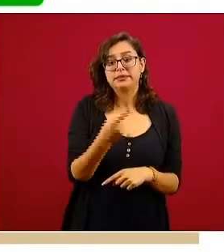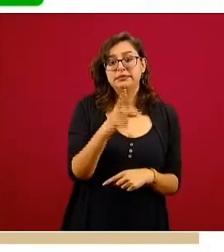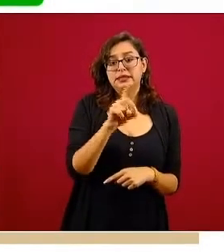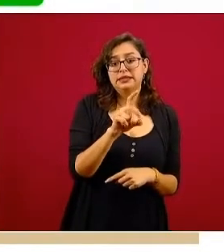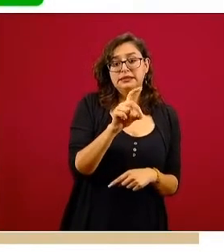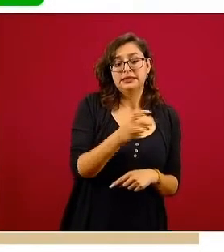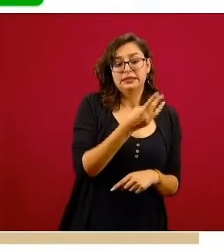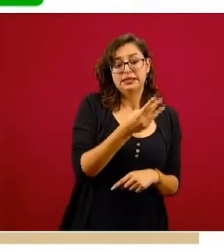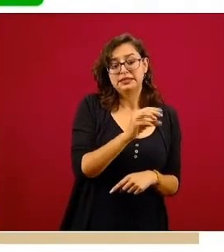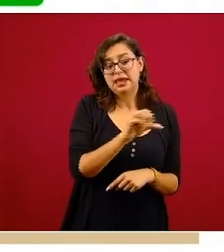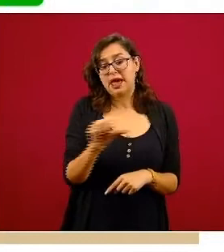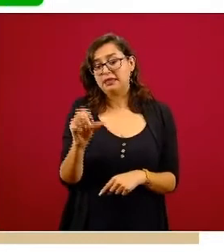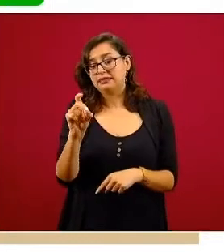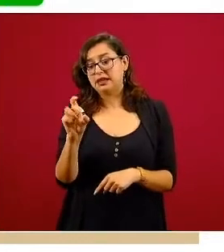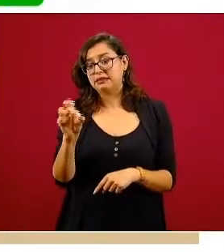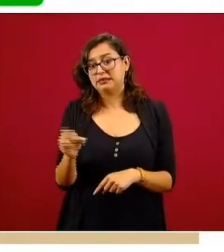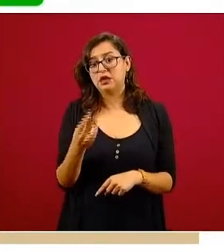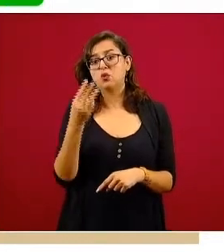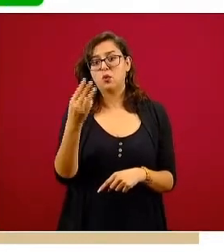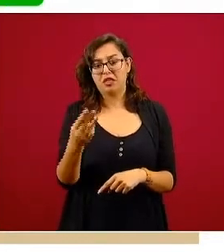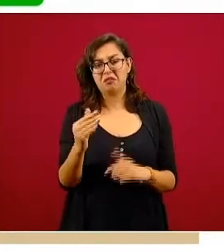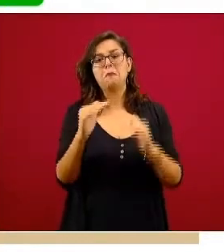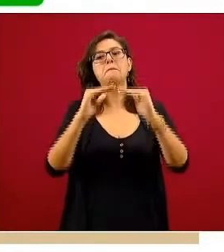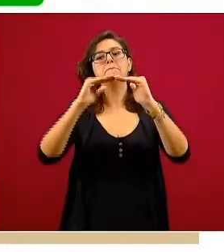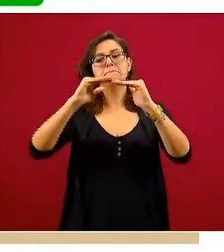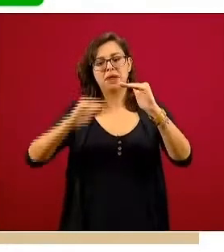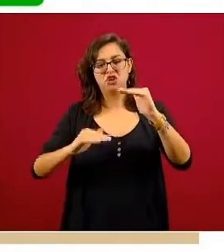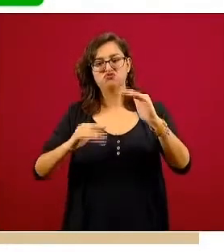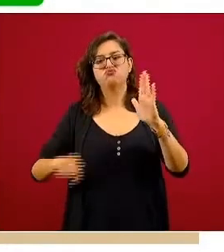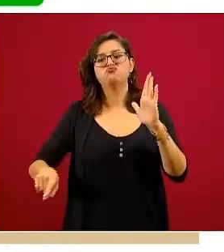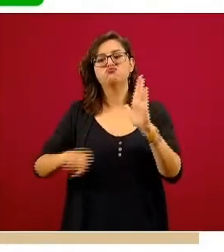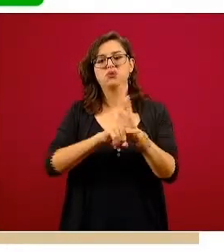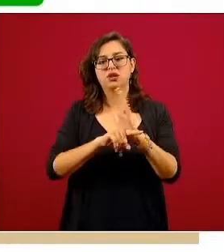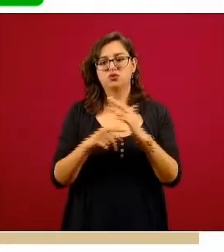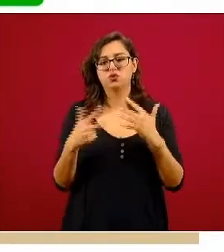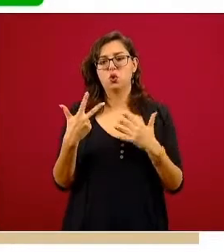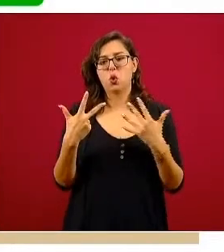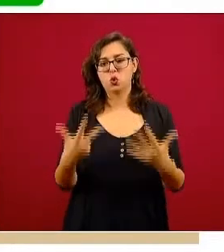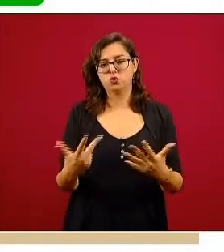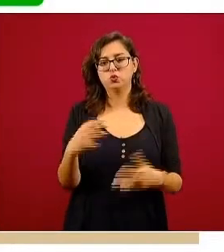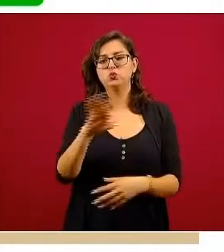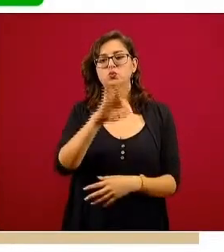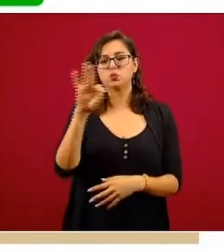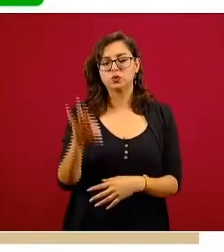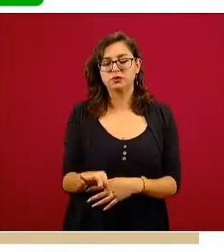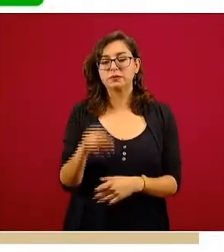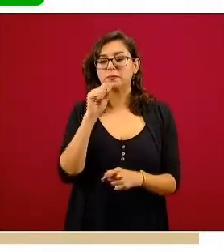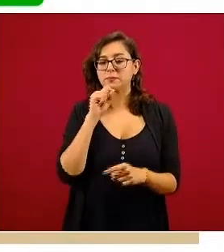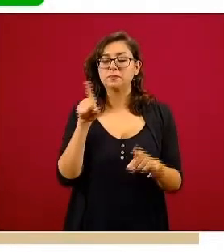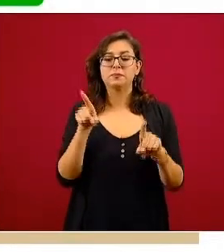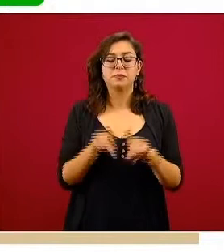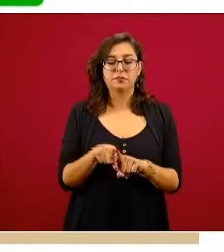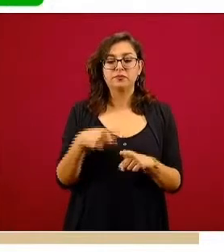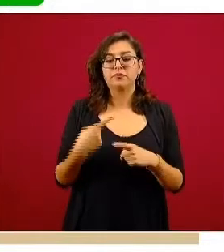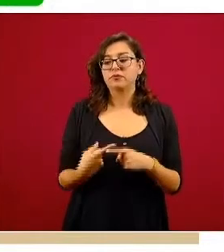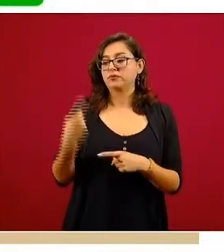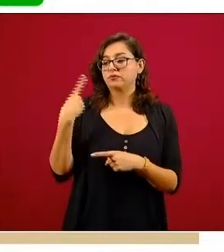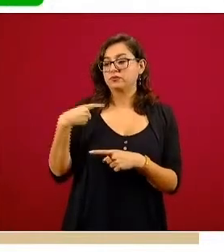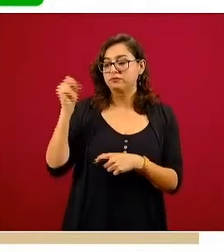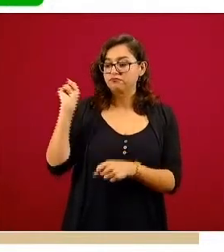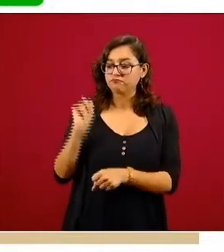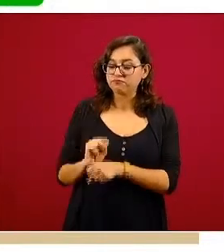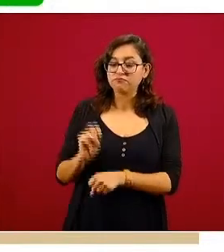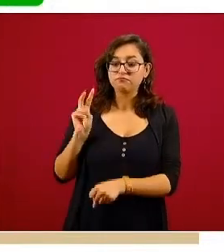y 34 es de un menos 8%, y igual que la semana pasada vamos a estar dando un seguimiento